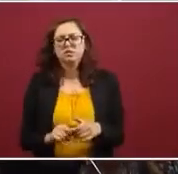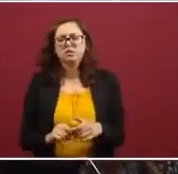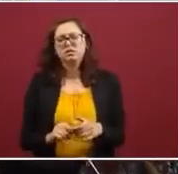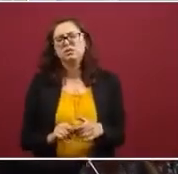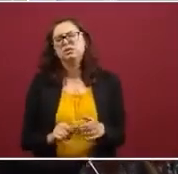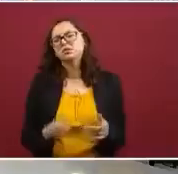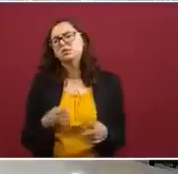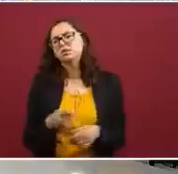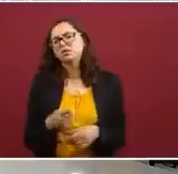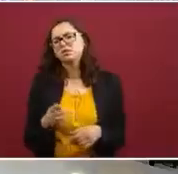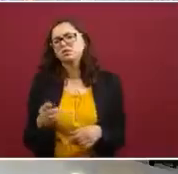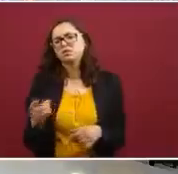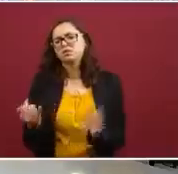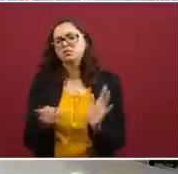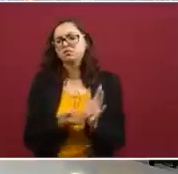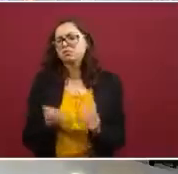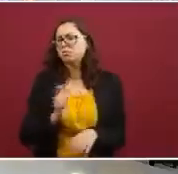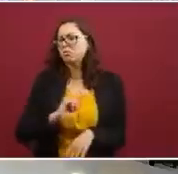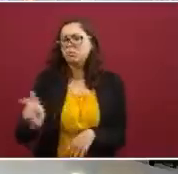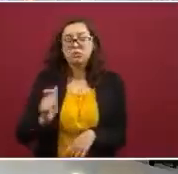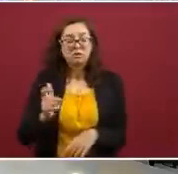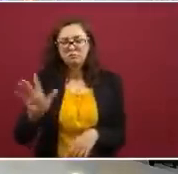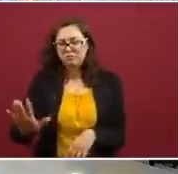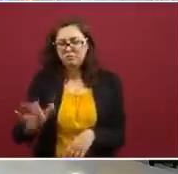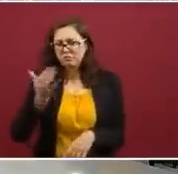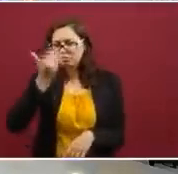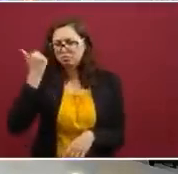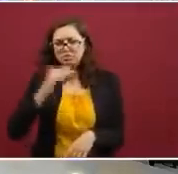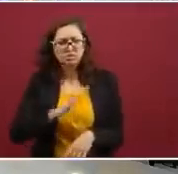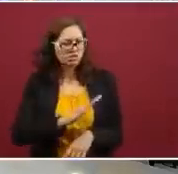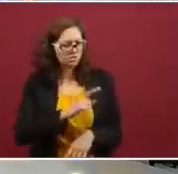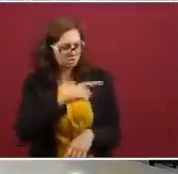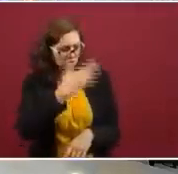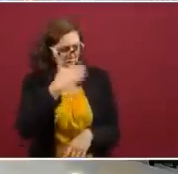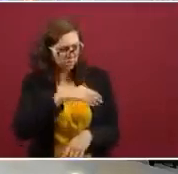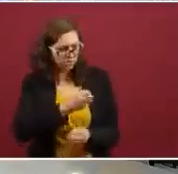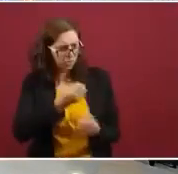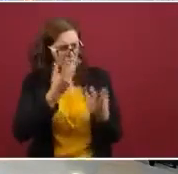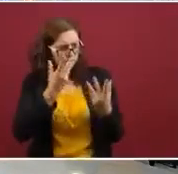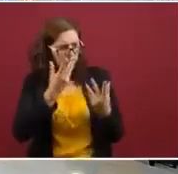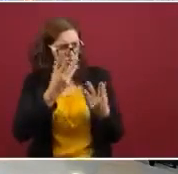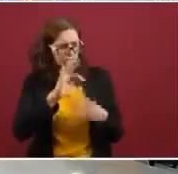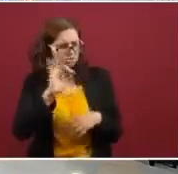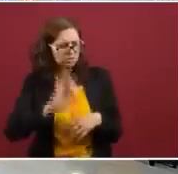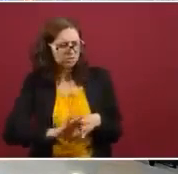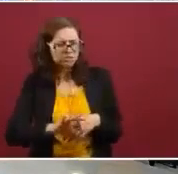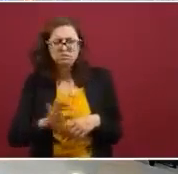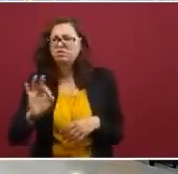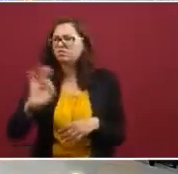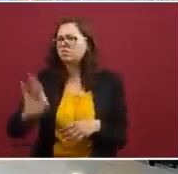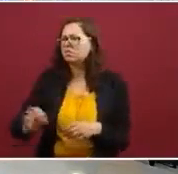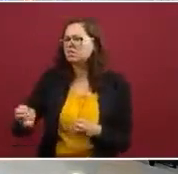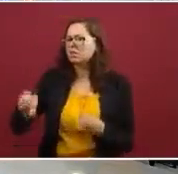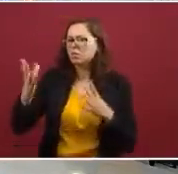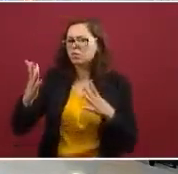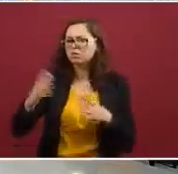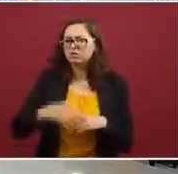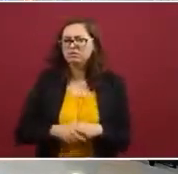interés que se va no, a pagar. No sé, ¿cuál es? Lo sabemos. ¿De cuánto es la tasa? Sí. Muy bien,